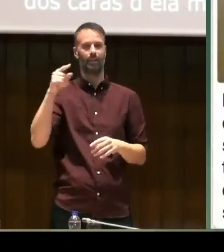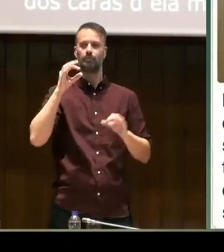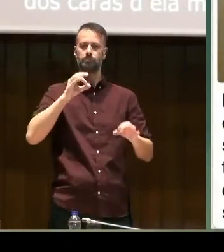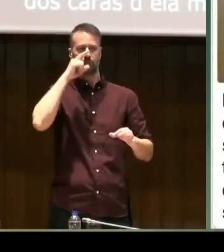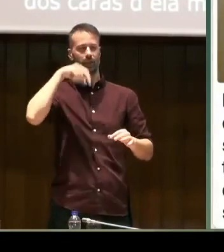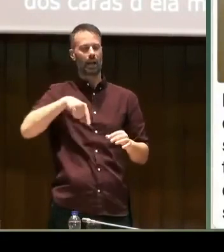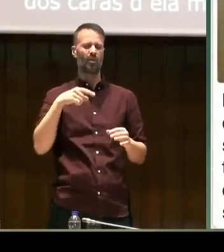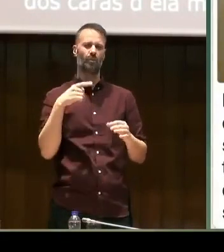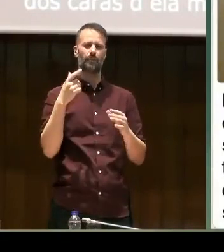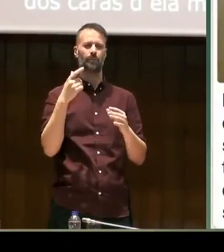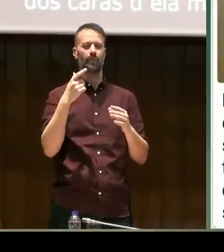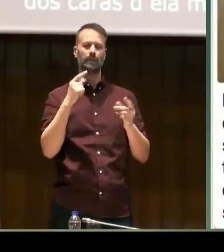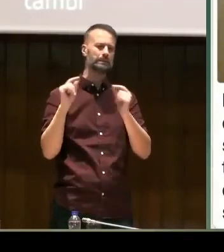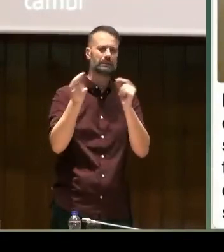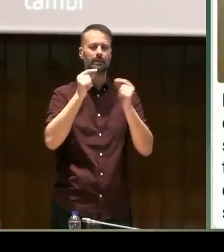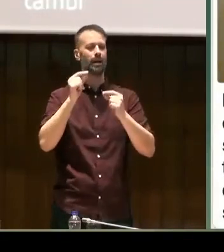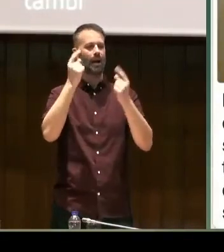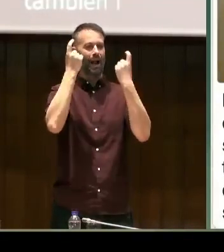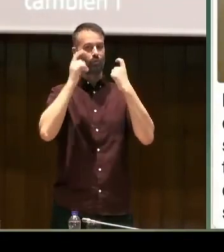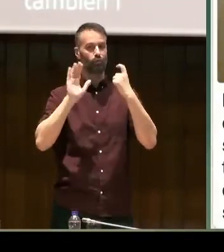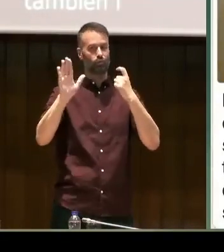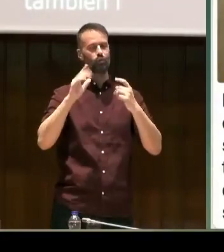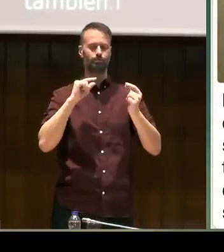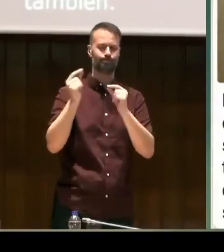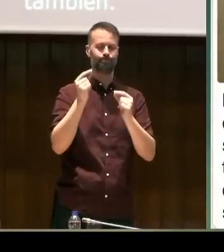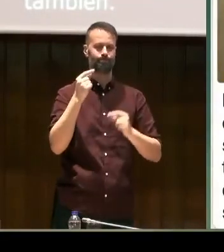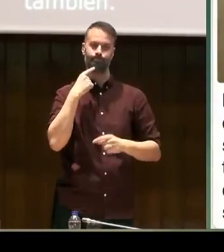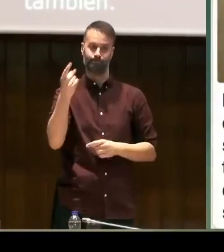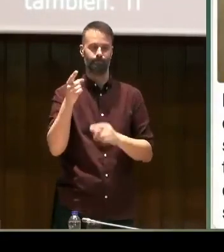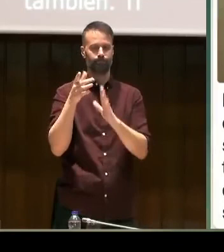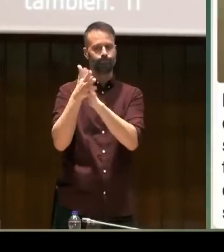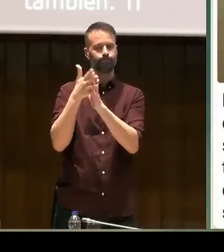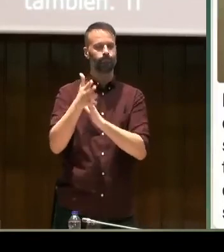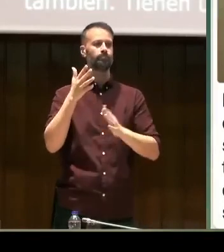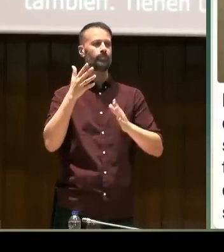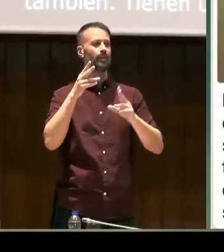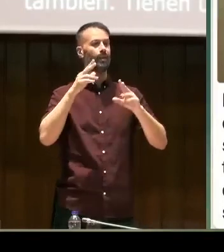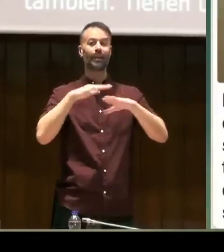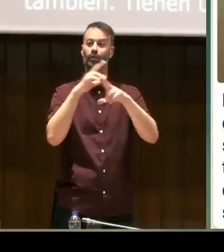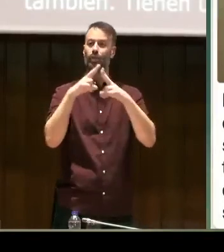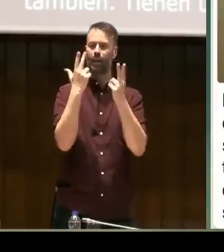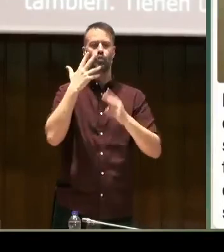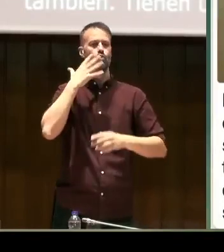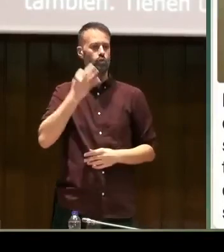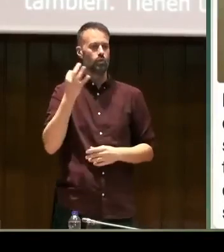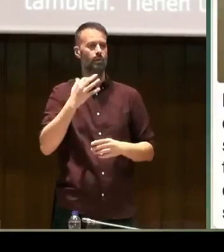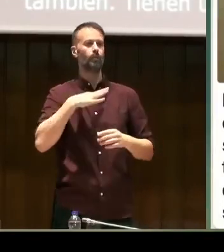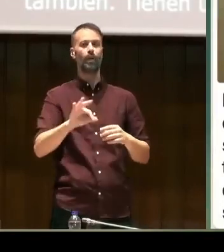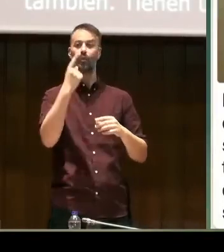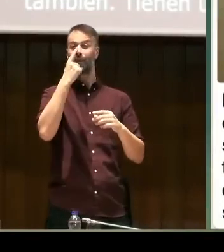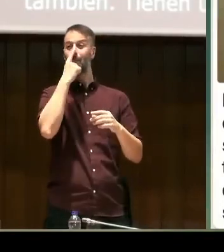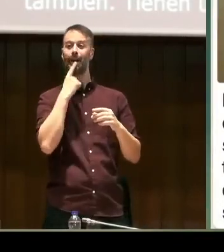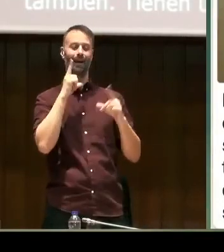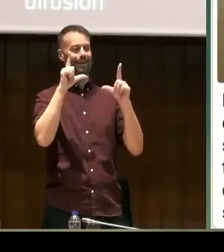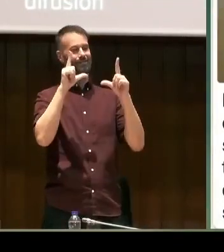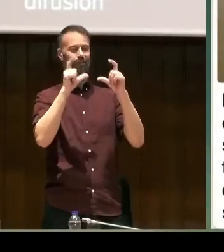secundaria aquí de Madrid, de un pueblo de Madrid, Torrejón de Ardoz, que discutiendo con sus alumnas y alumnos, ella les